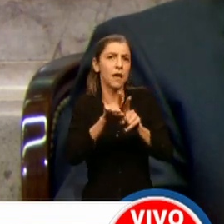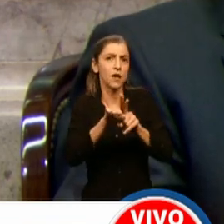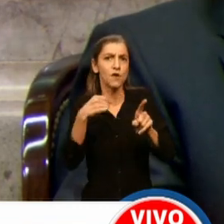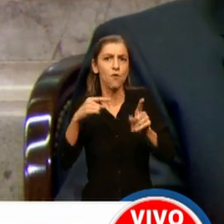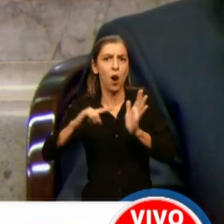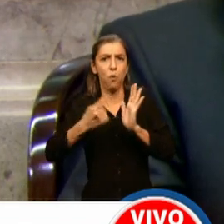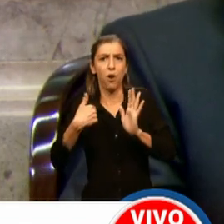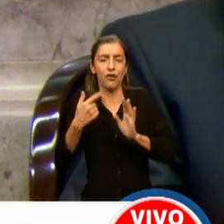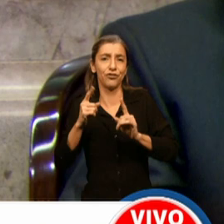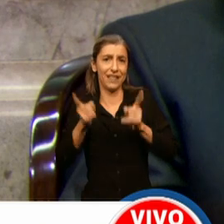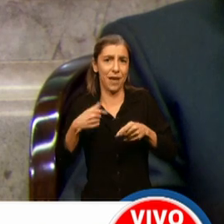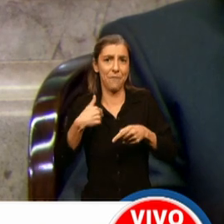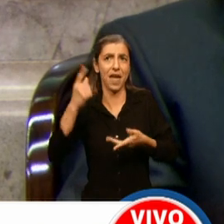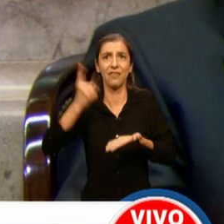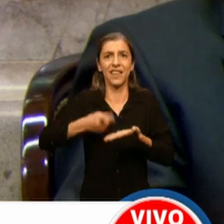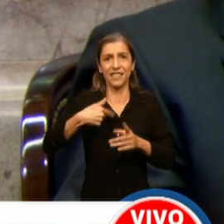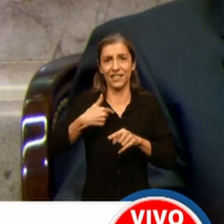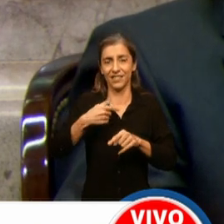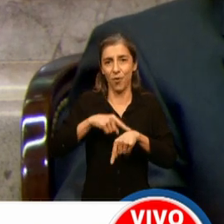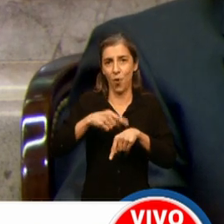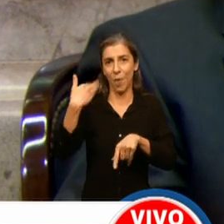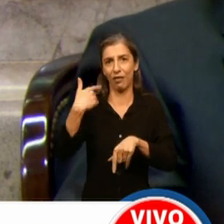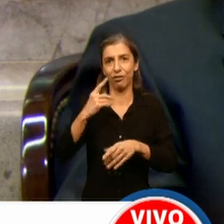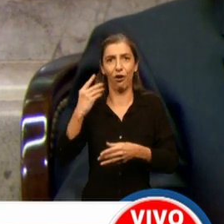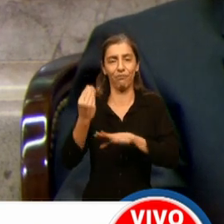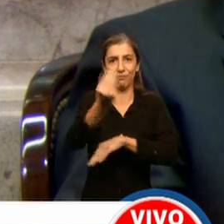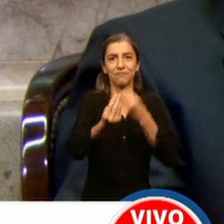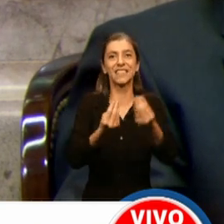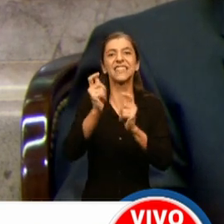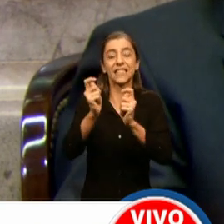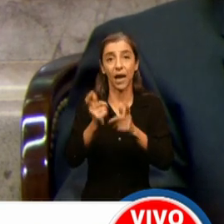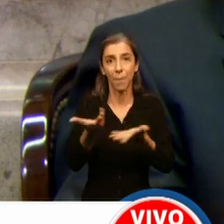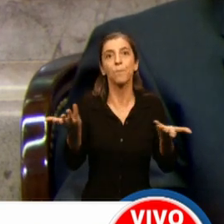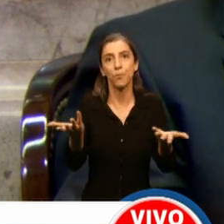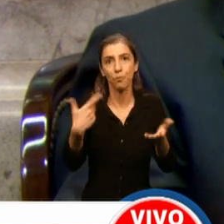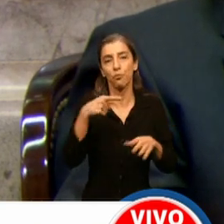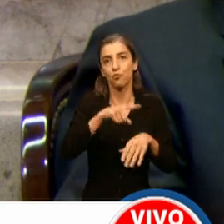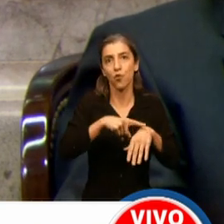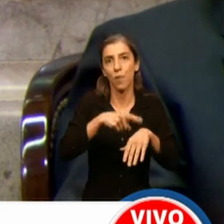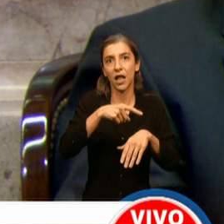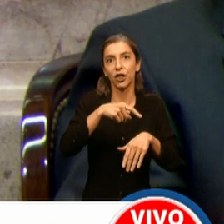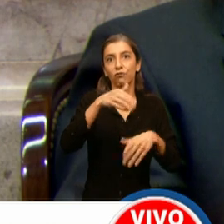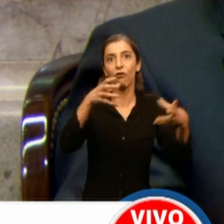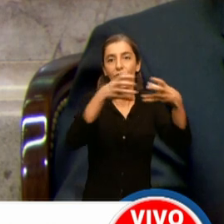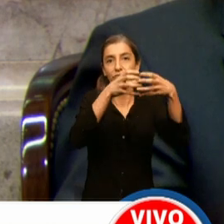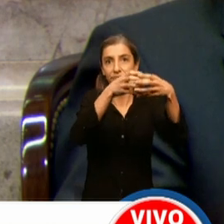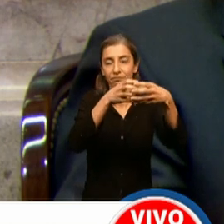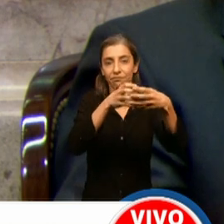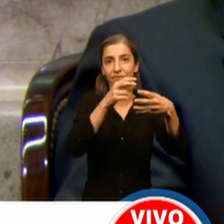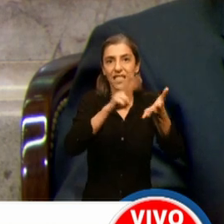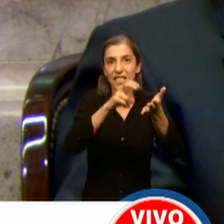designar gobernador intendente por ello esta elección fue interpretada como demostración